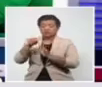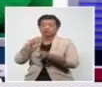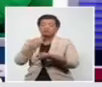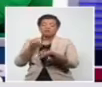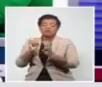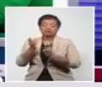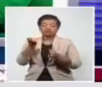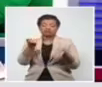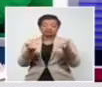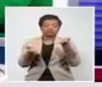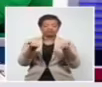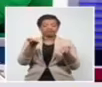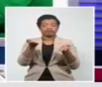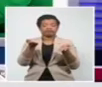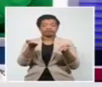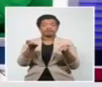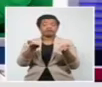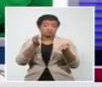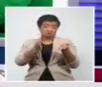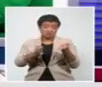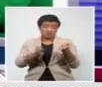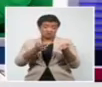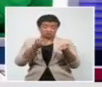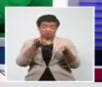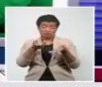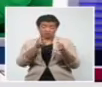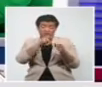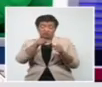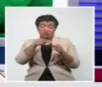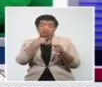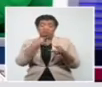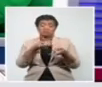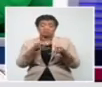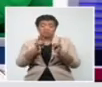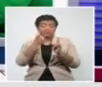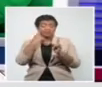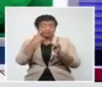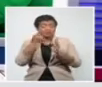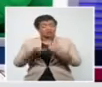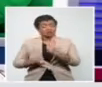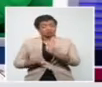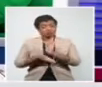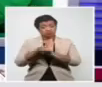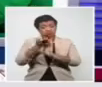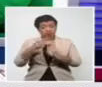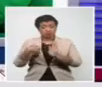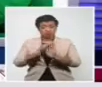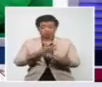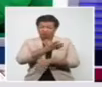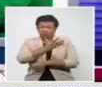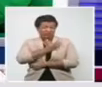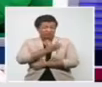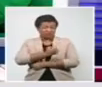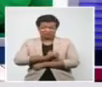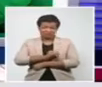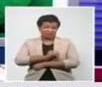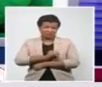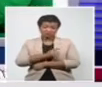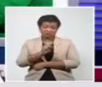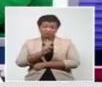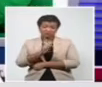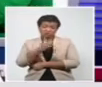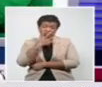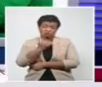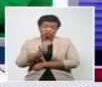por eso, a pesar de que el número absoluto de fallecidos es elevado y para nosotros debía ser menor,